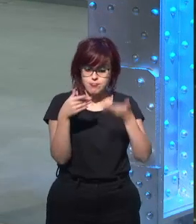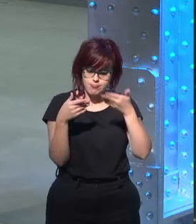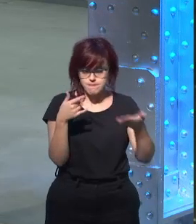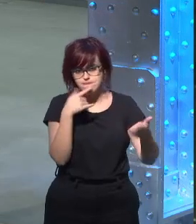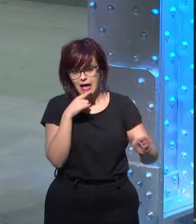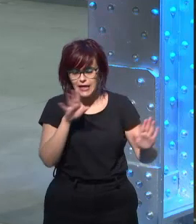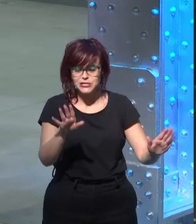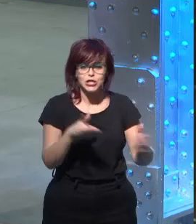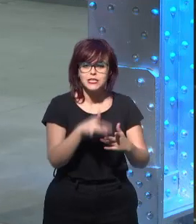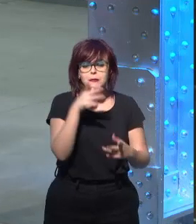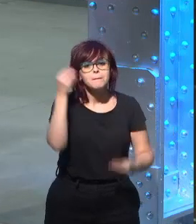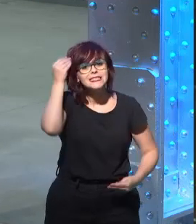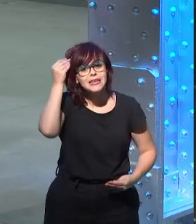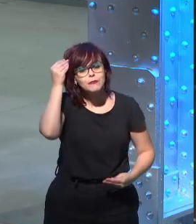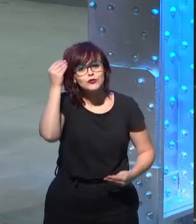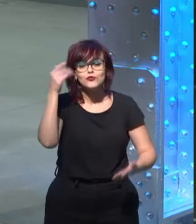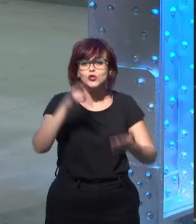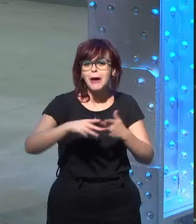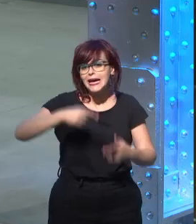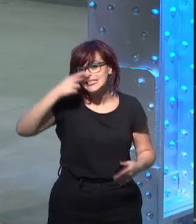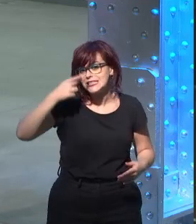Por ello consideramos del mayor interés